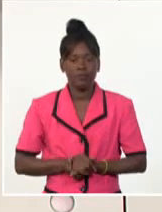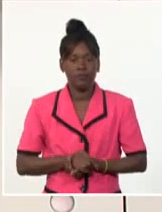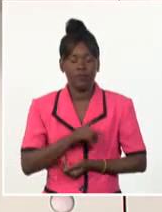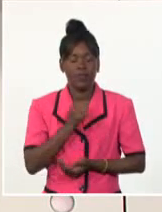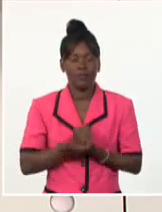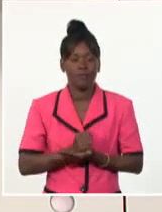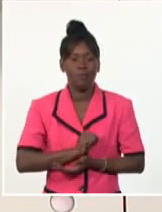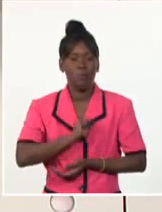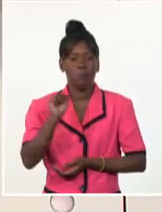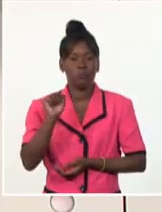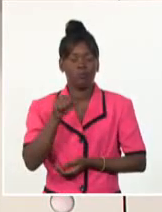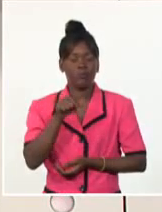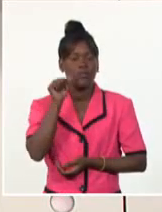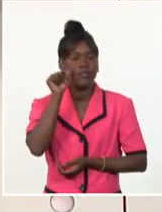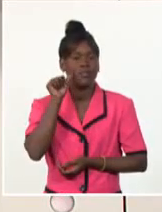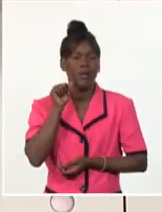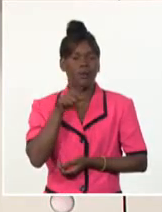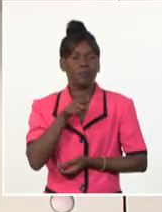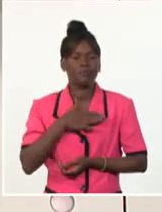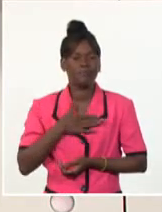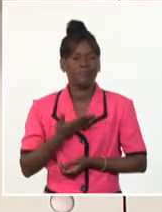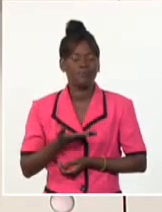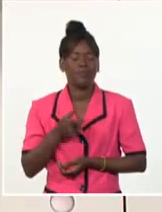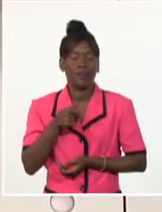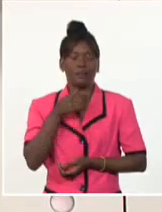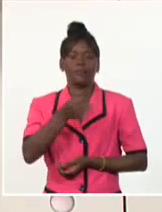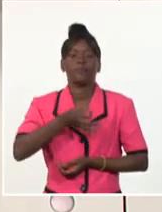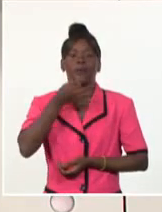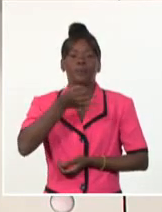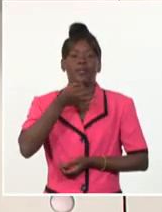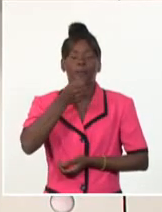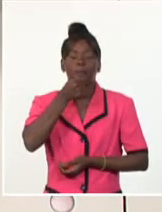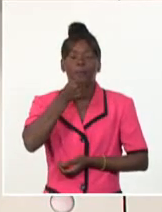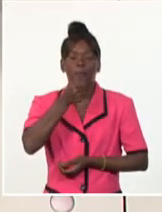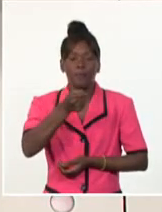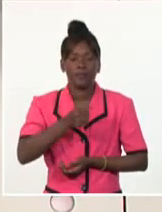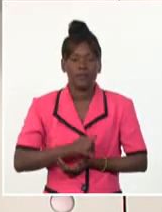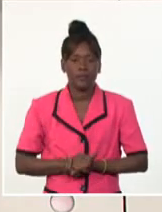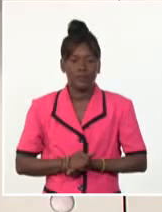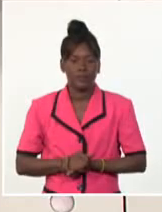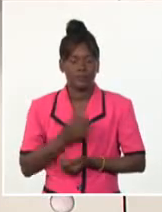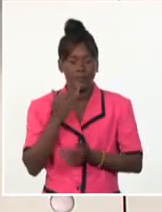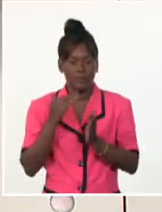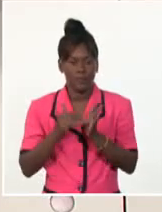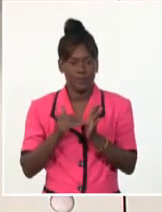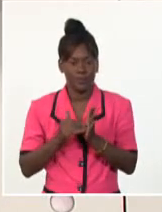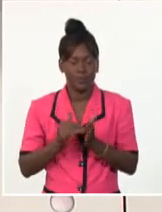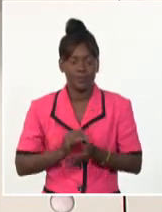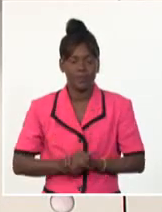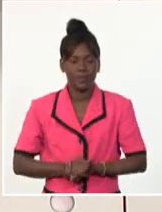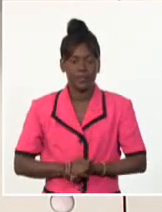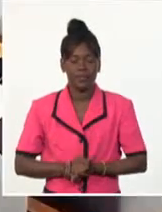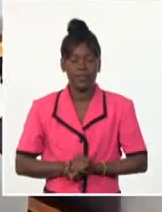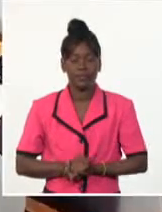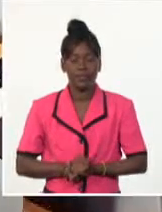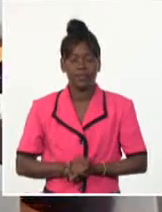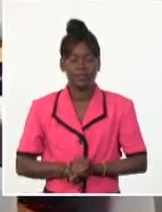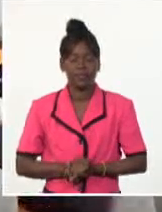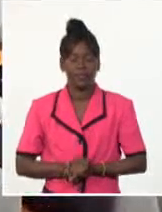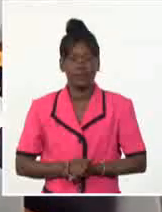otro récord mundial de dominio del balón. Más detalles de inmediato con el colega Miguel Ángel Cruz. Buenas tardes, Miguel Ángel. Actualízanos.